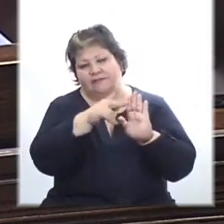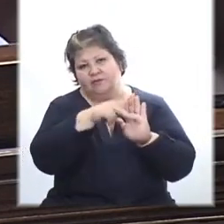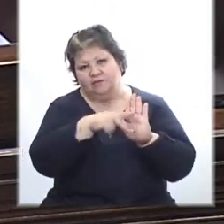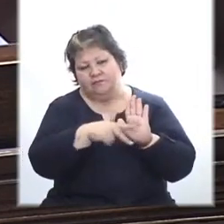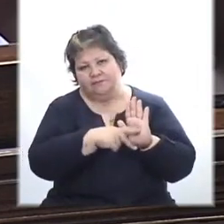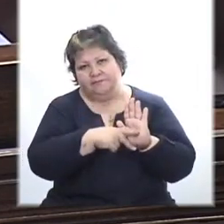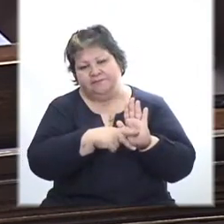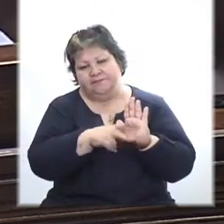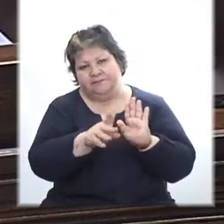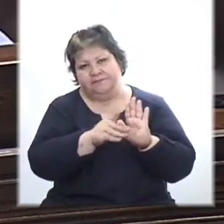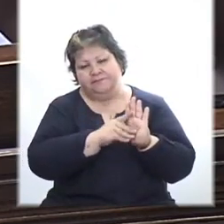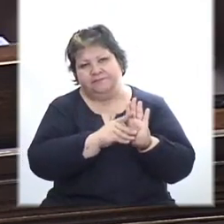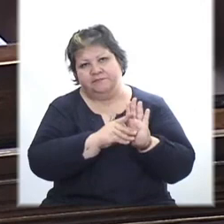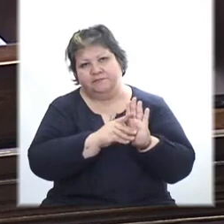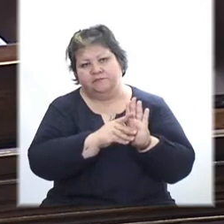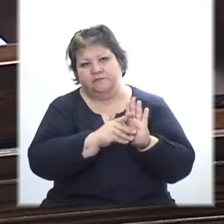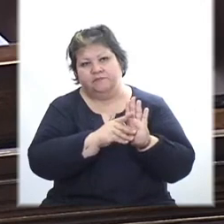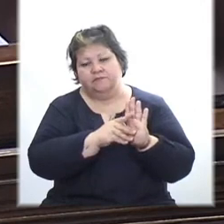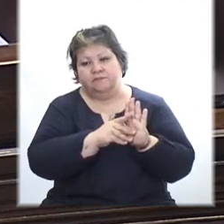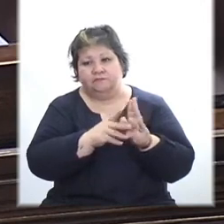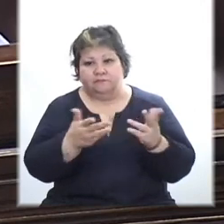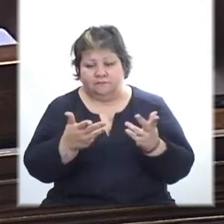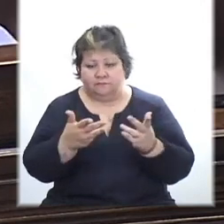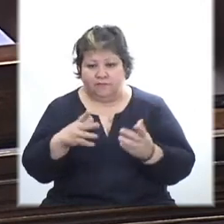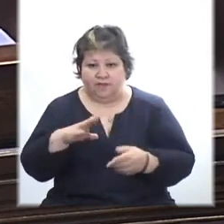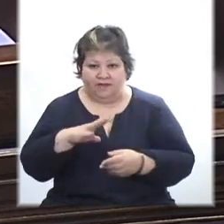mismos estaban en condiciones,